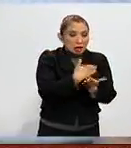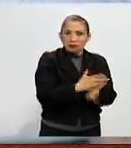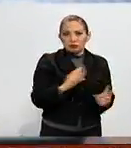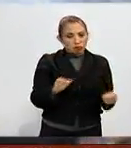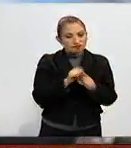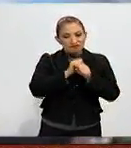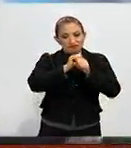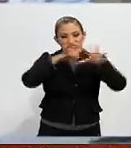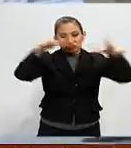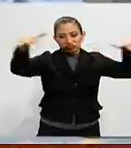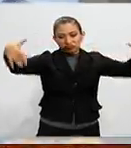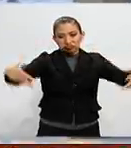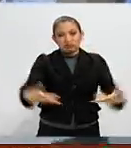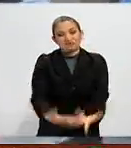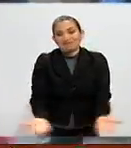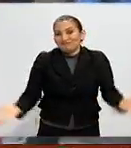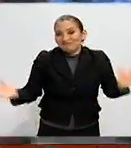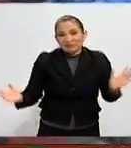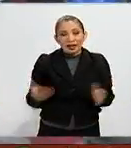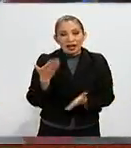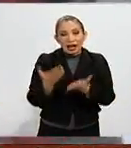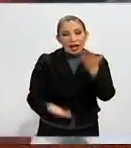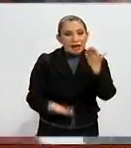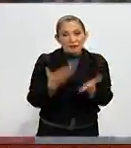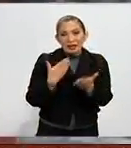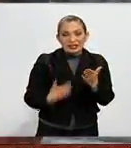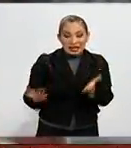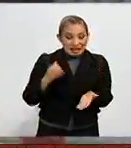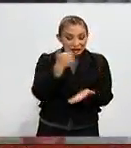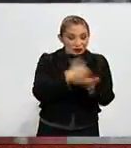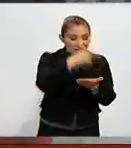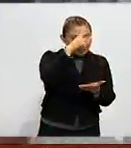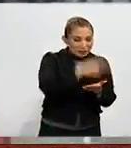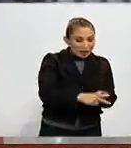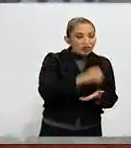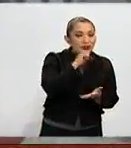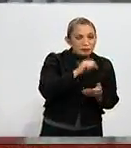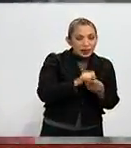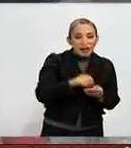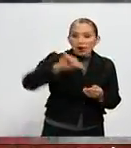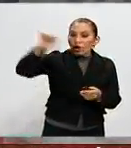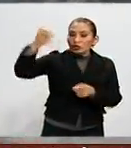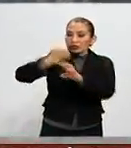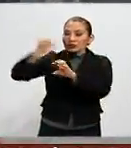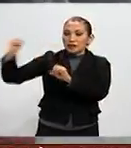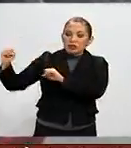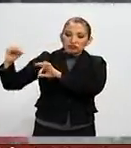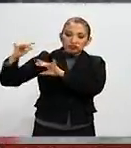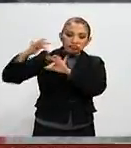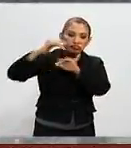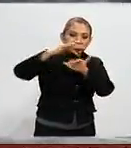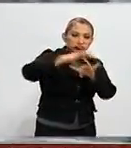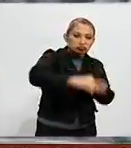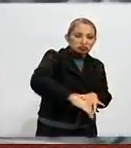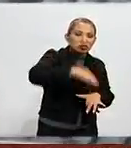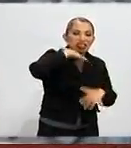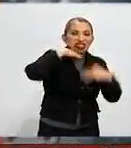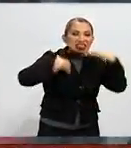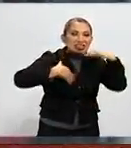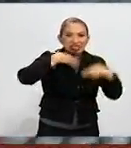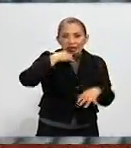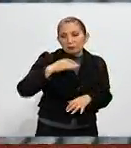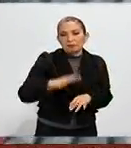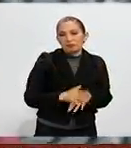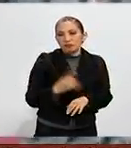límites territoriales, sino mucho de lo que llega a la Ciudad de México viene de otras entidades del país en el tema de la contaminación, por